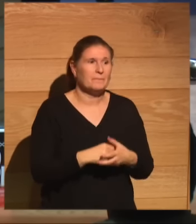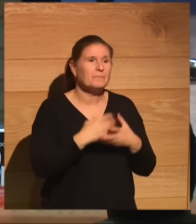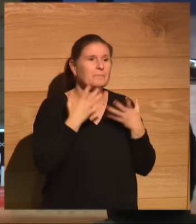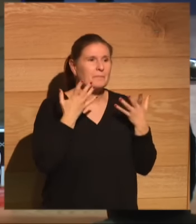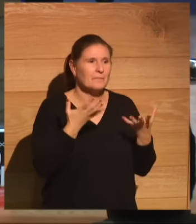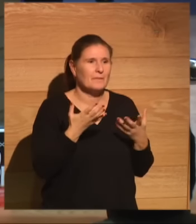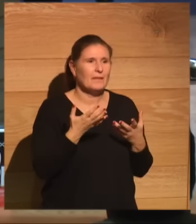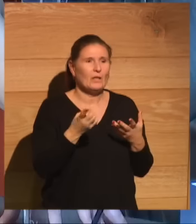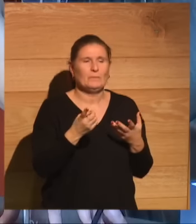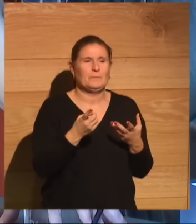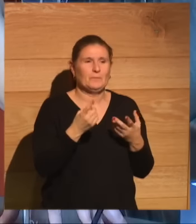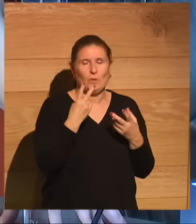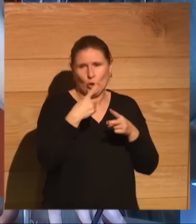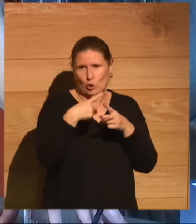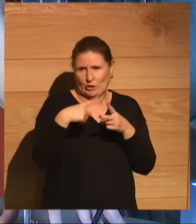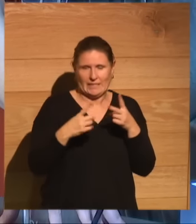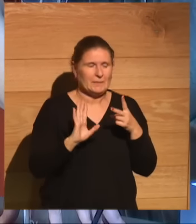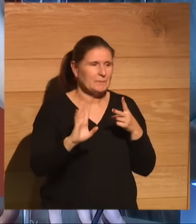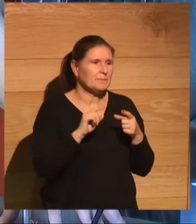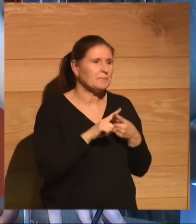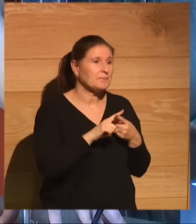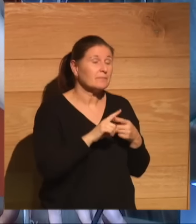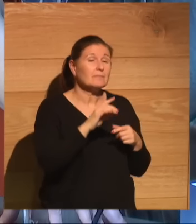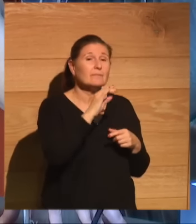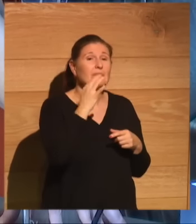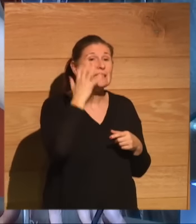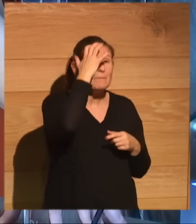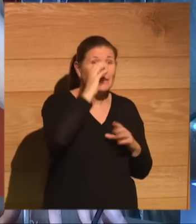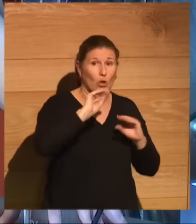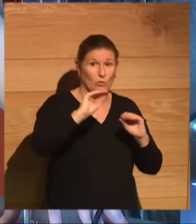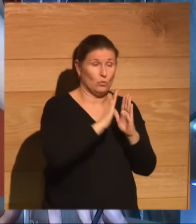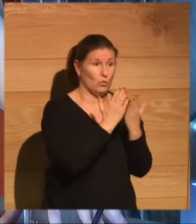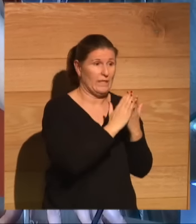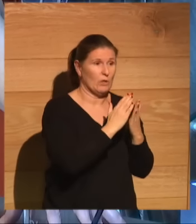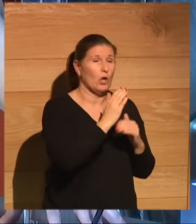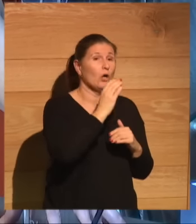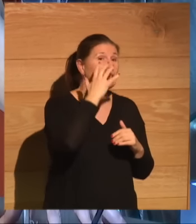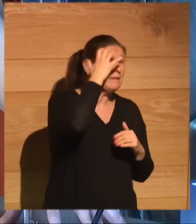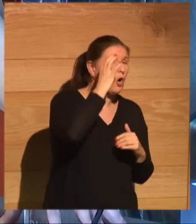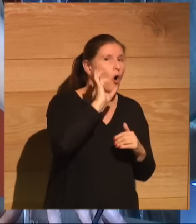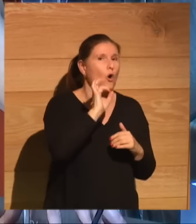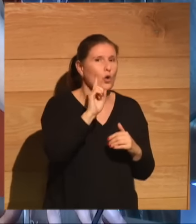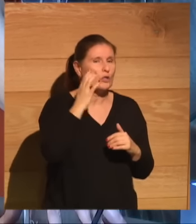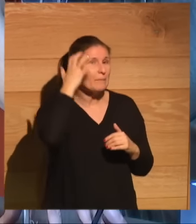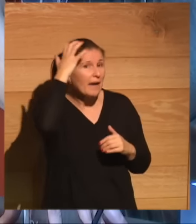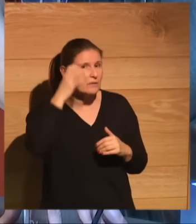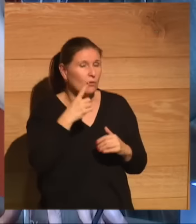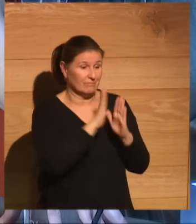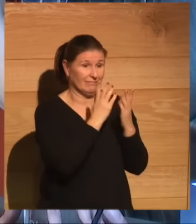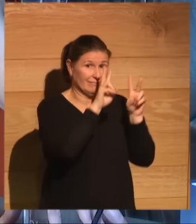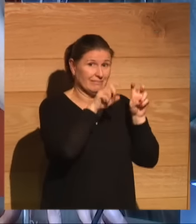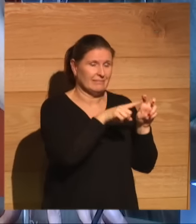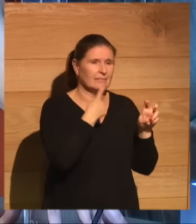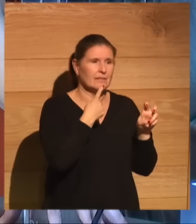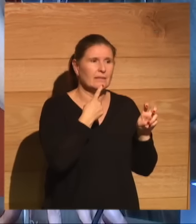Two Little Things. Él en su libro Tim Burton por Tim Burton, ajá. Él explica, creo que exactamente. ¿De quién es